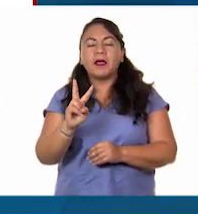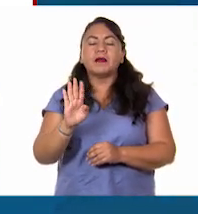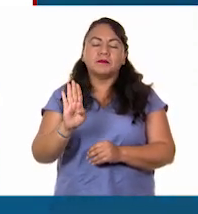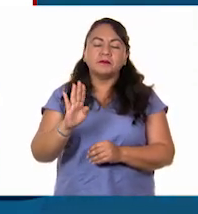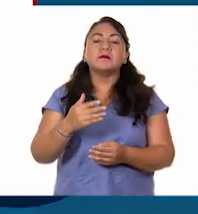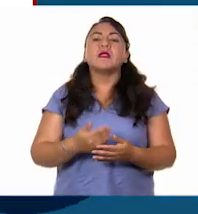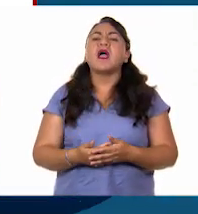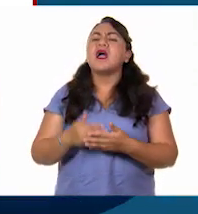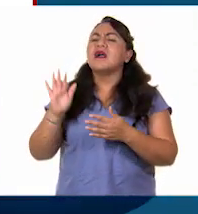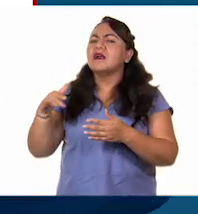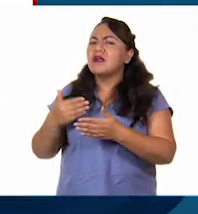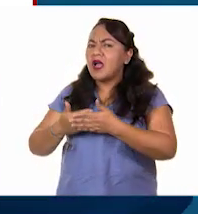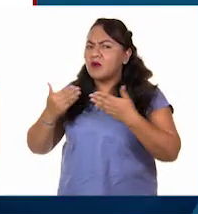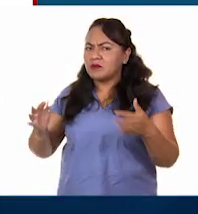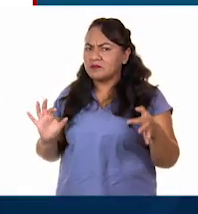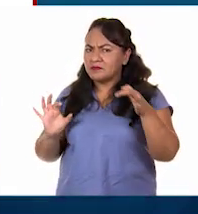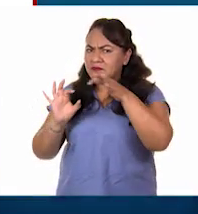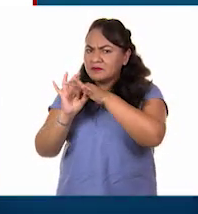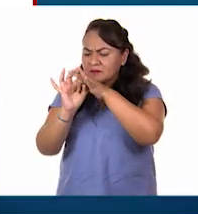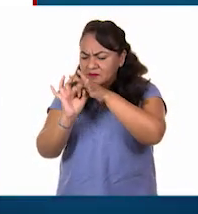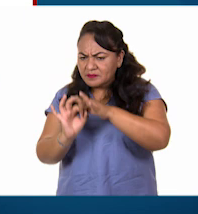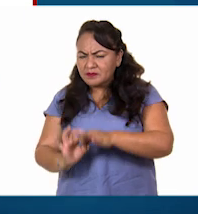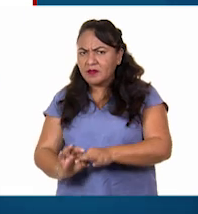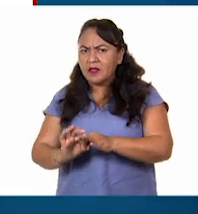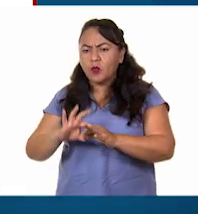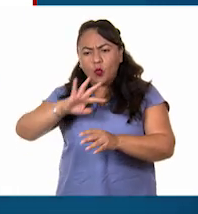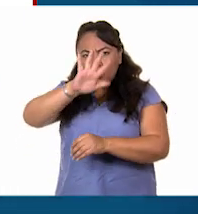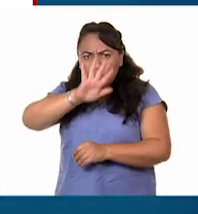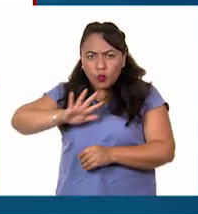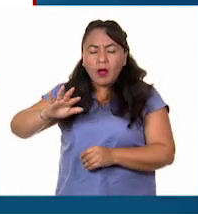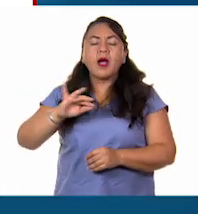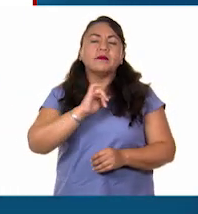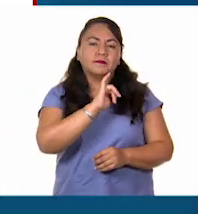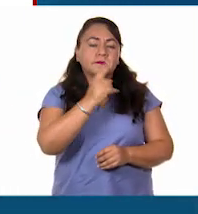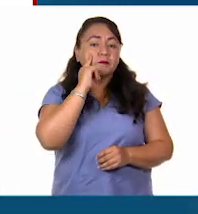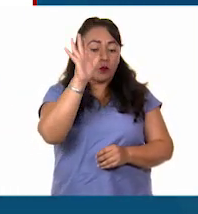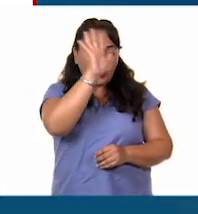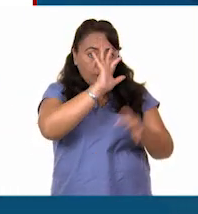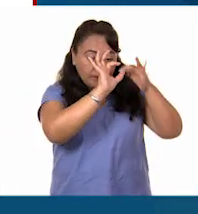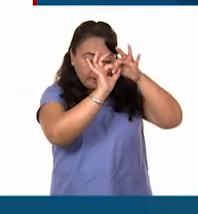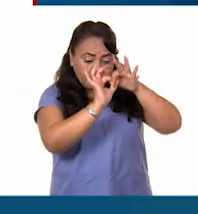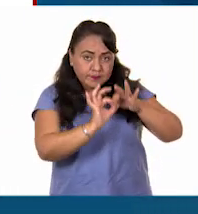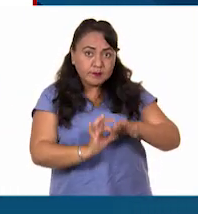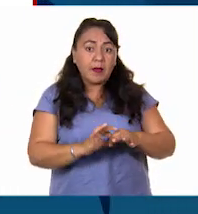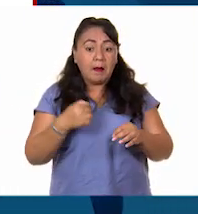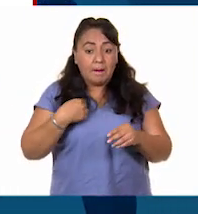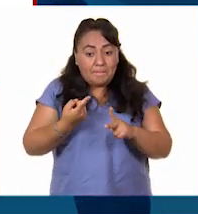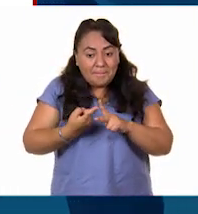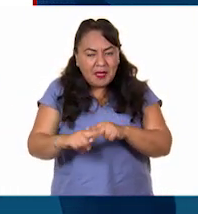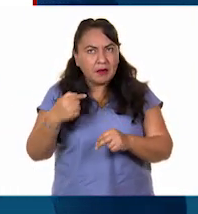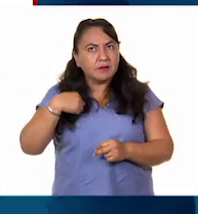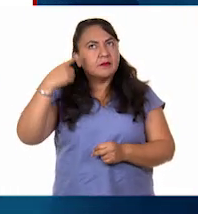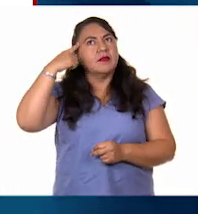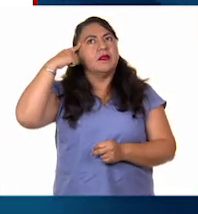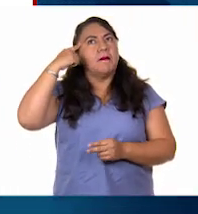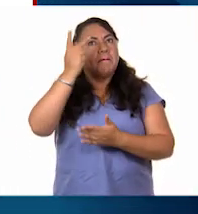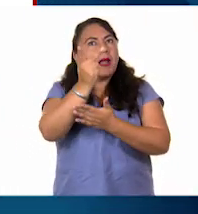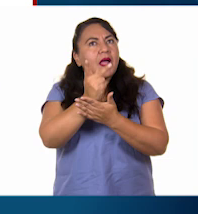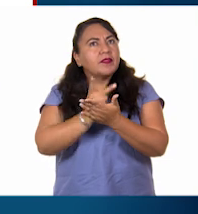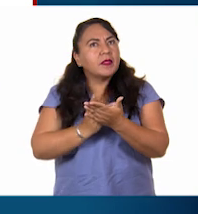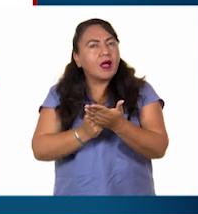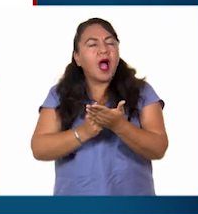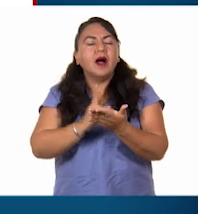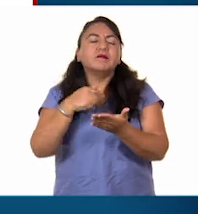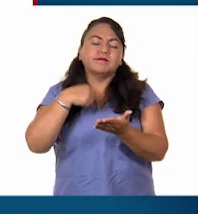coherencia global atraviesa todo el proceso de escritura, desde que planeamos las partes del texto hasta que llegamos a la